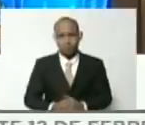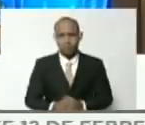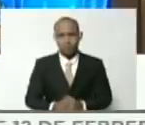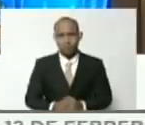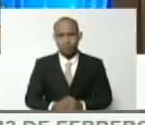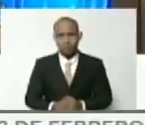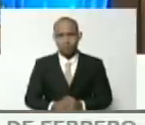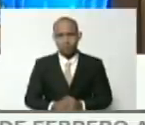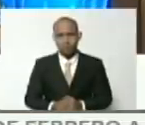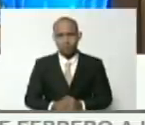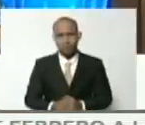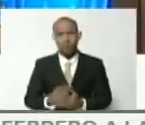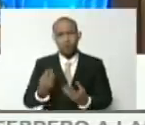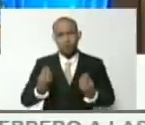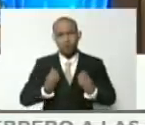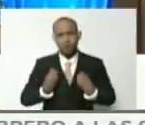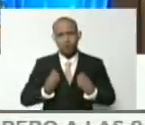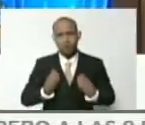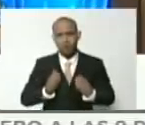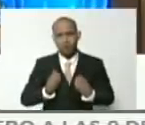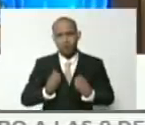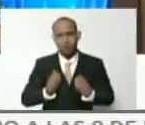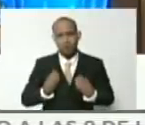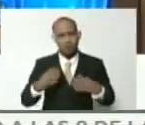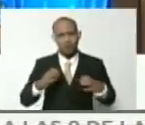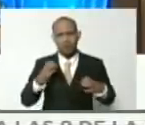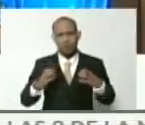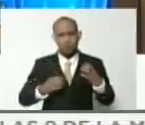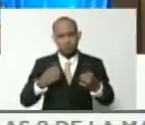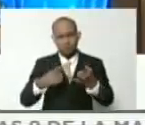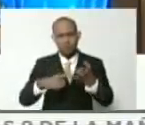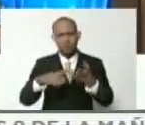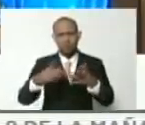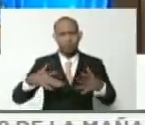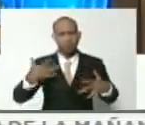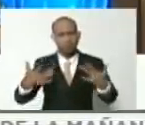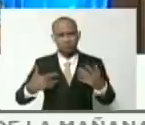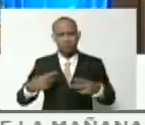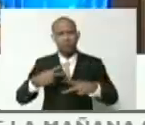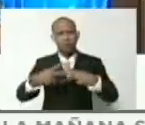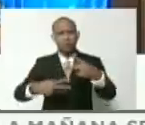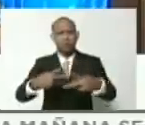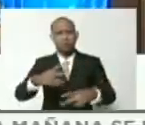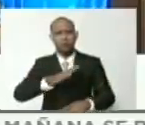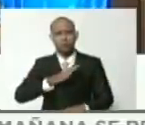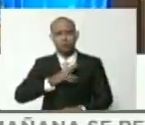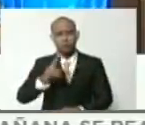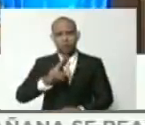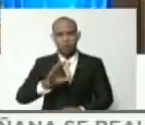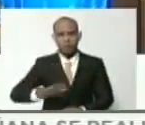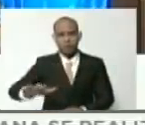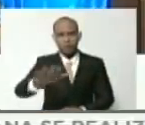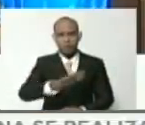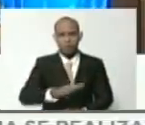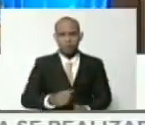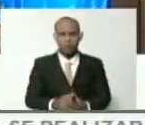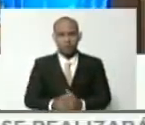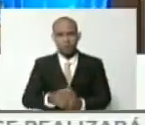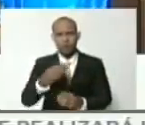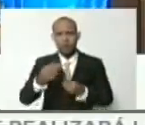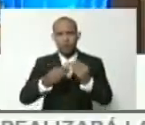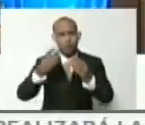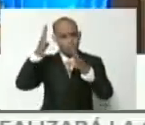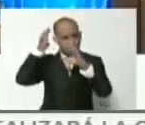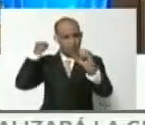ha podido vivir intensamente el proceso venezolano, como embajador